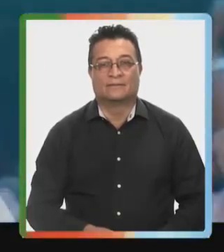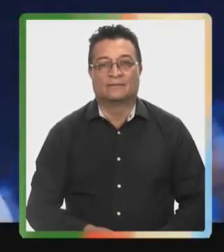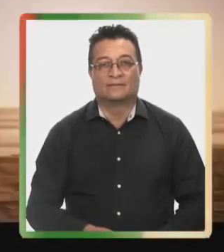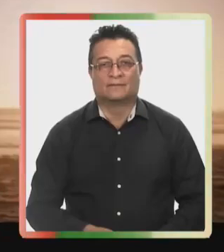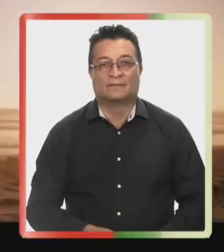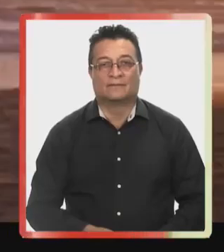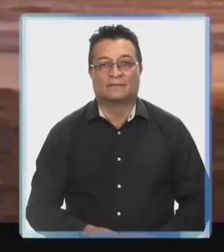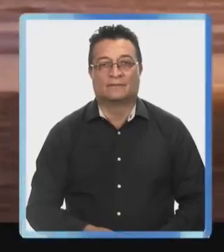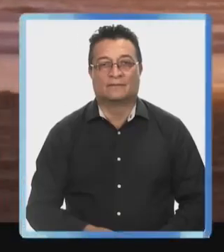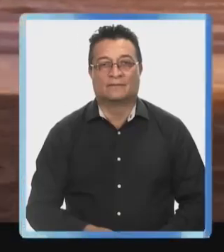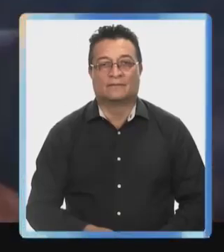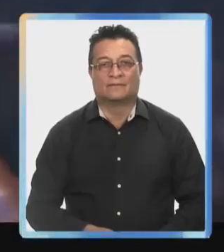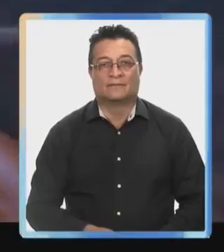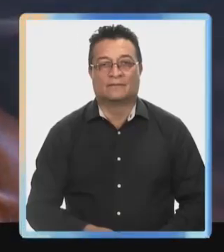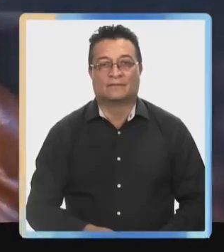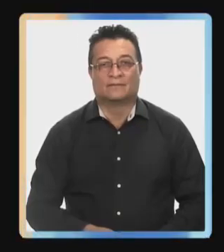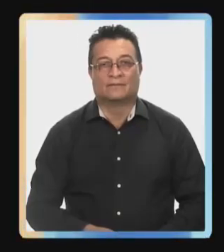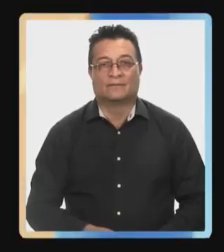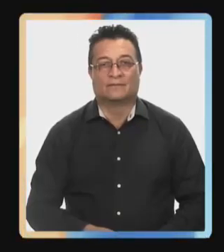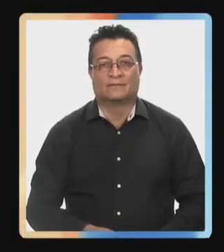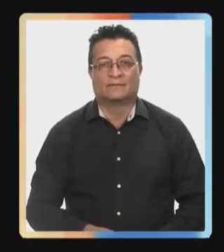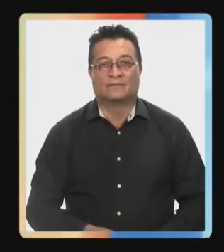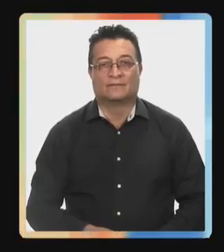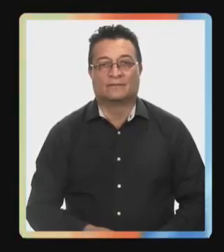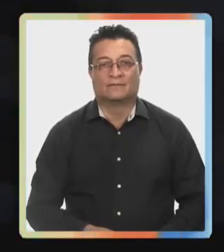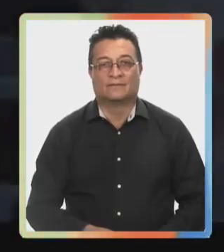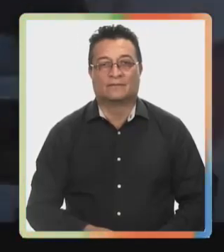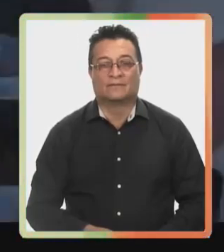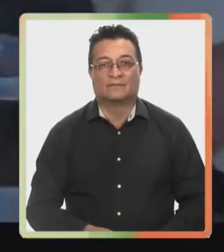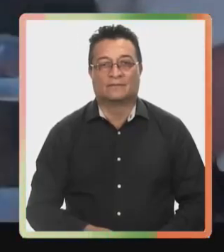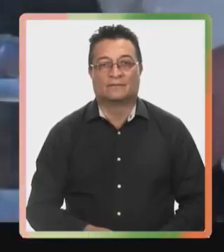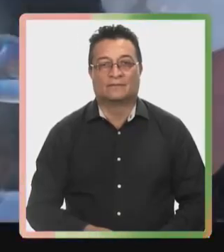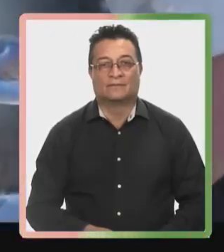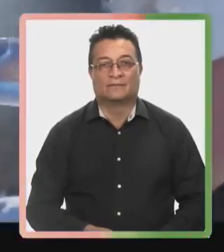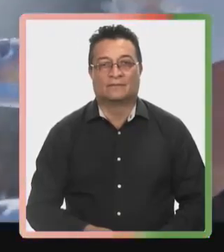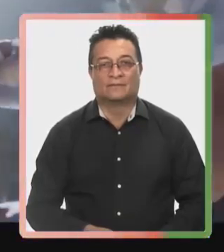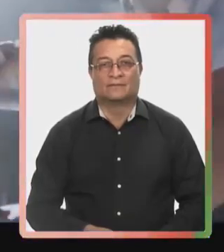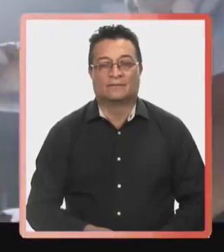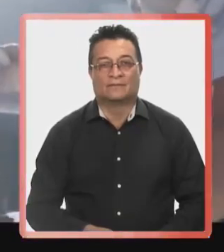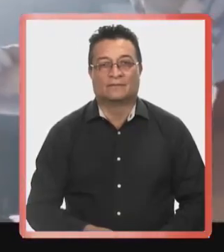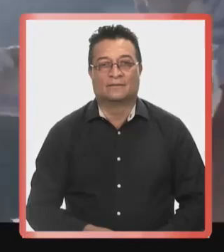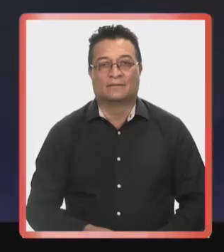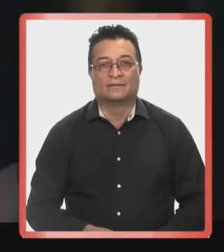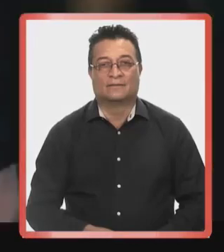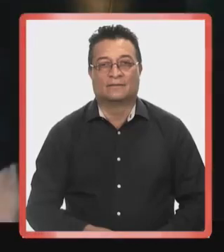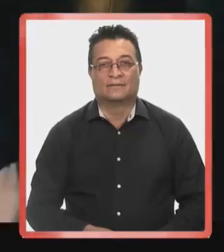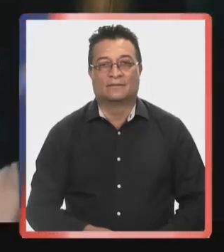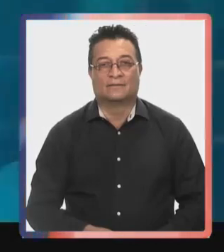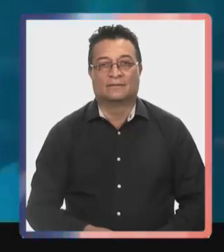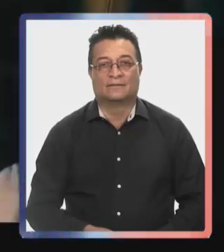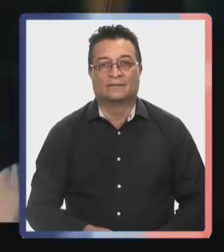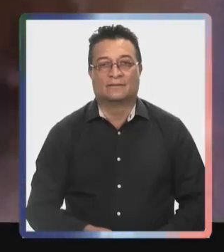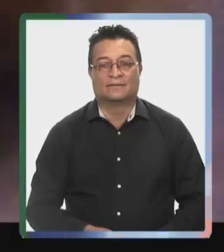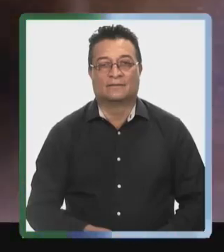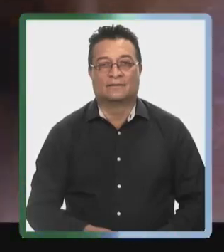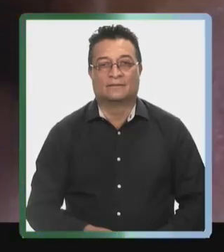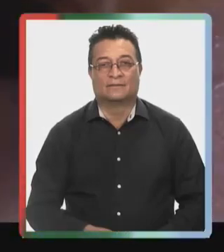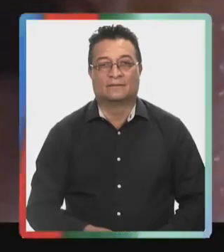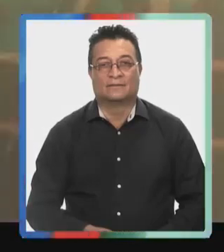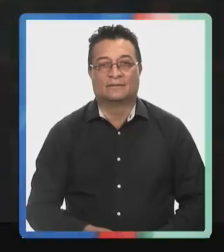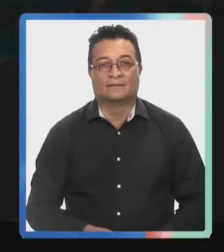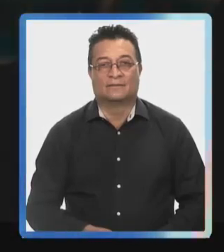What you gonna do, threaten to take my breath? Tienes que soltar el miedo. Suelta la culpa.